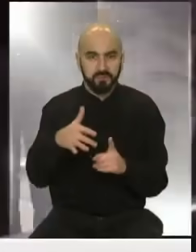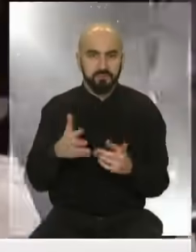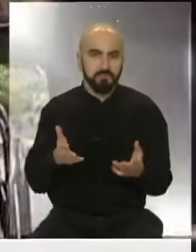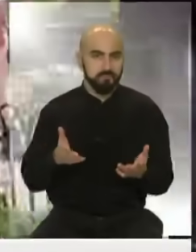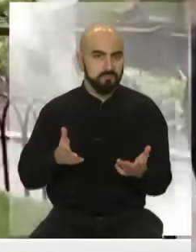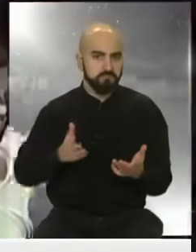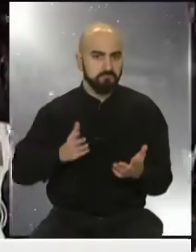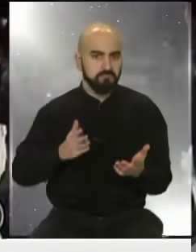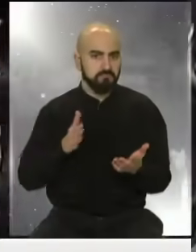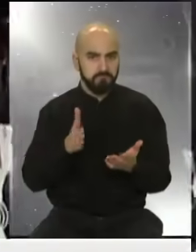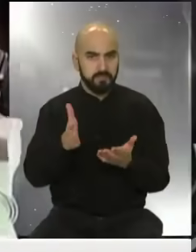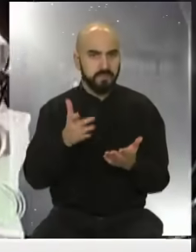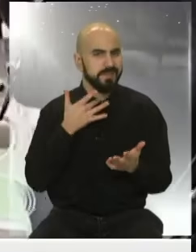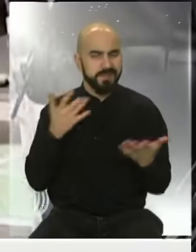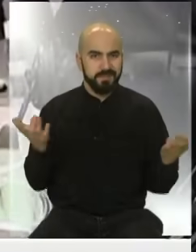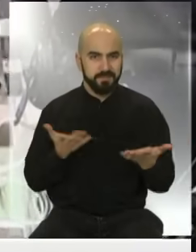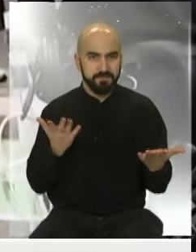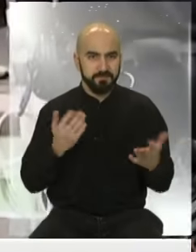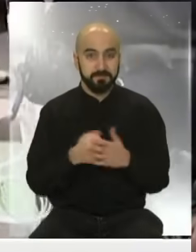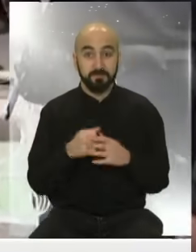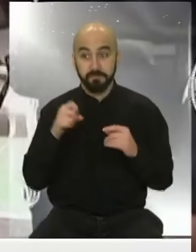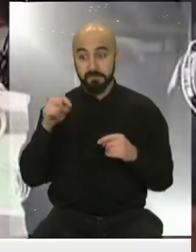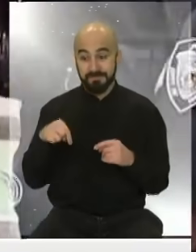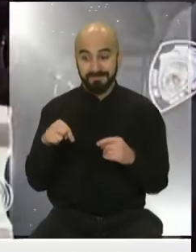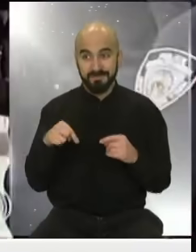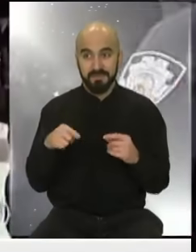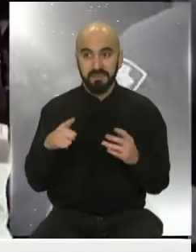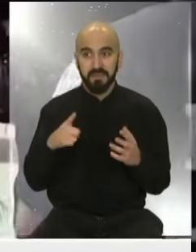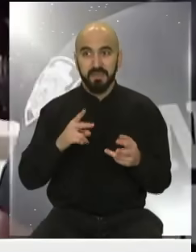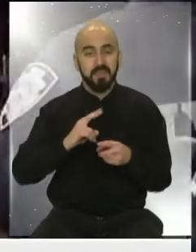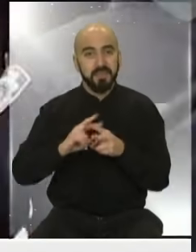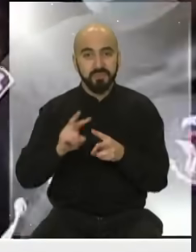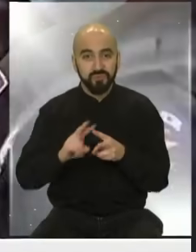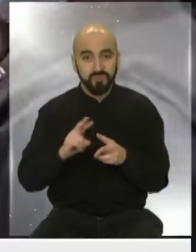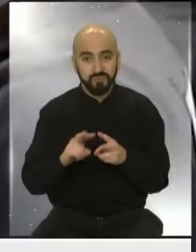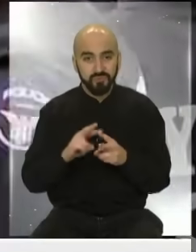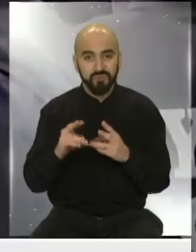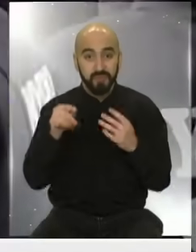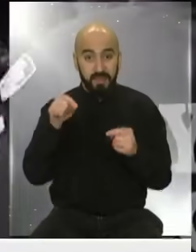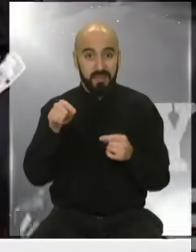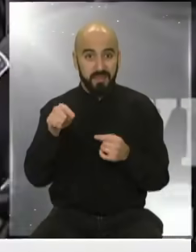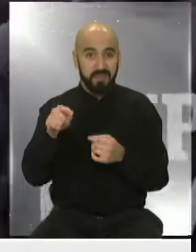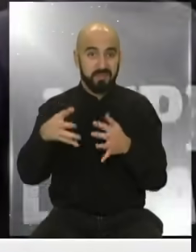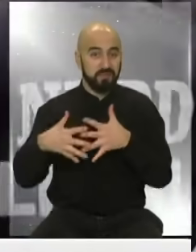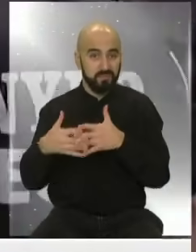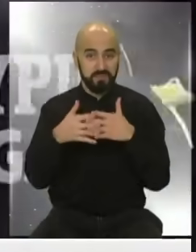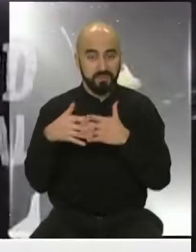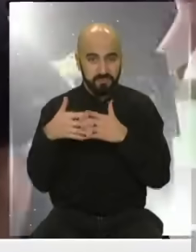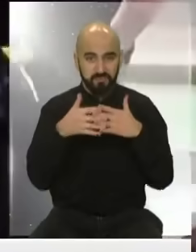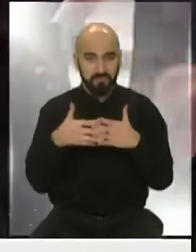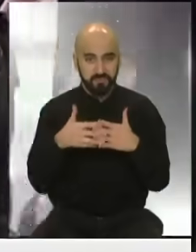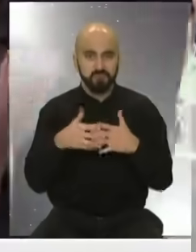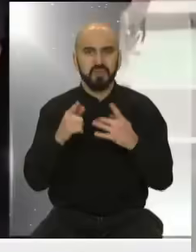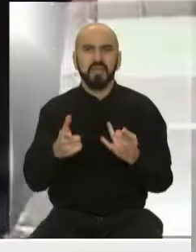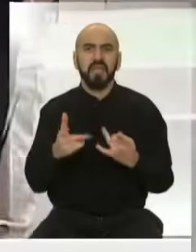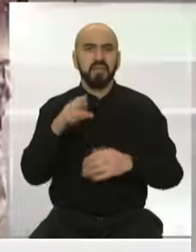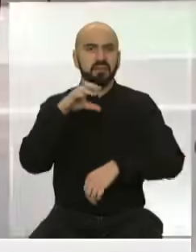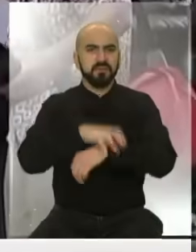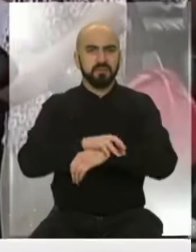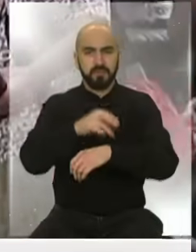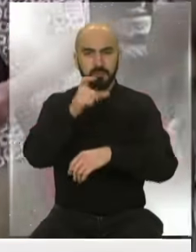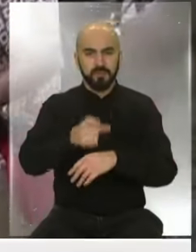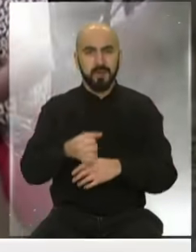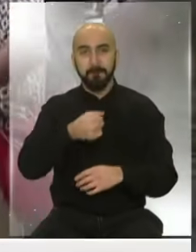tensión, que es que durante estos hechos ocurridos en Minneapolis en las últimas horas, fue detenido un